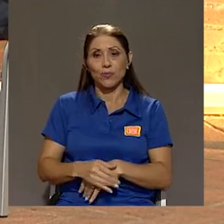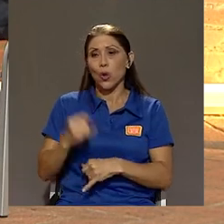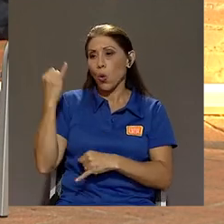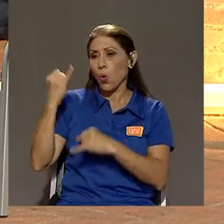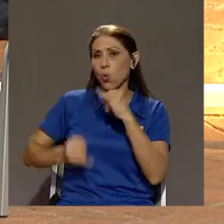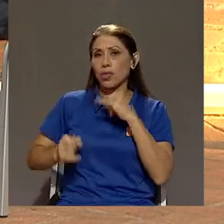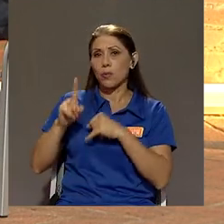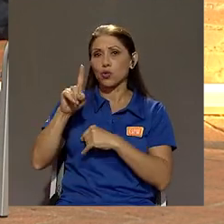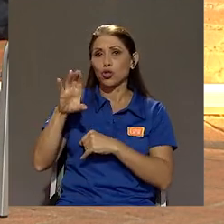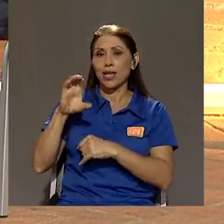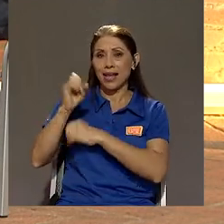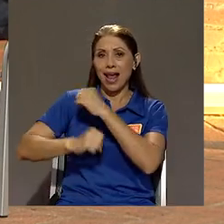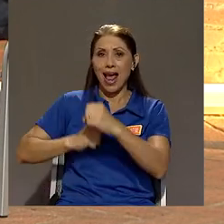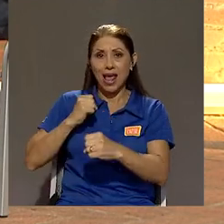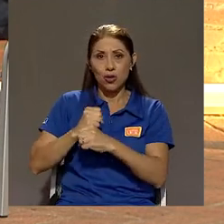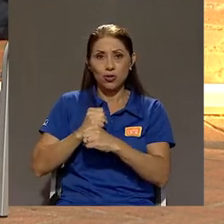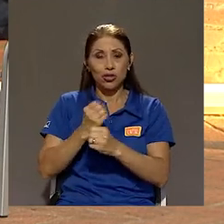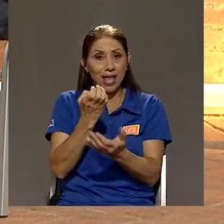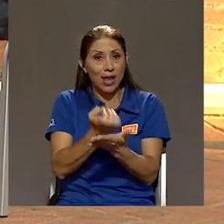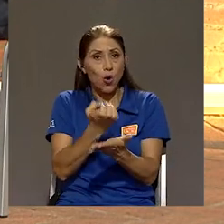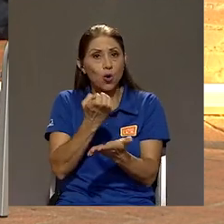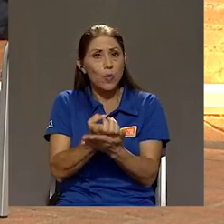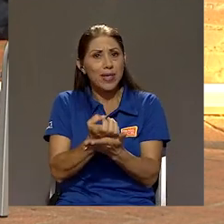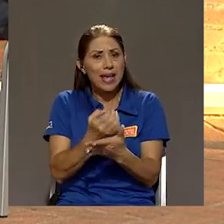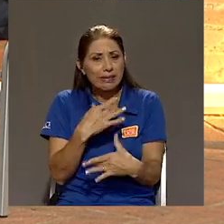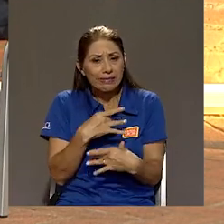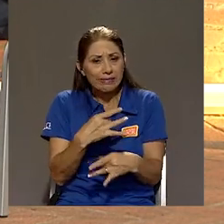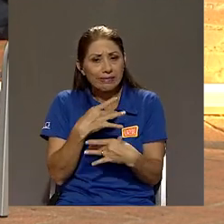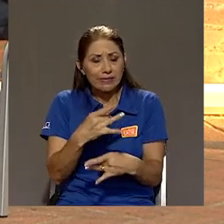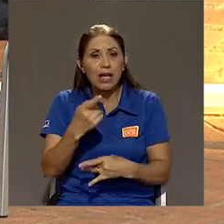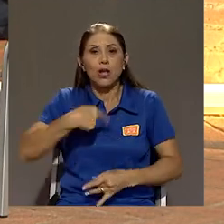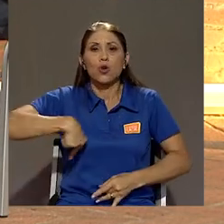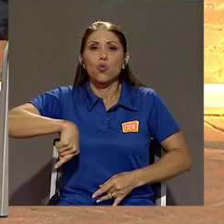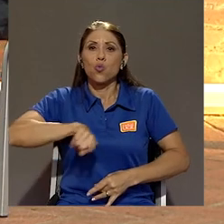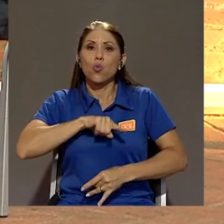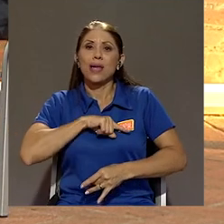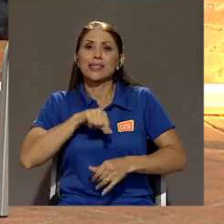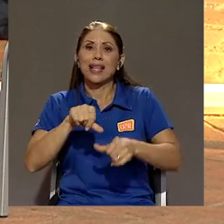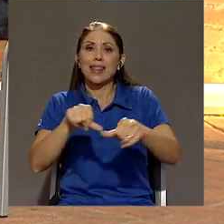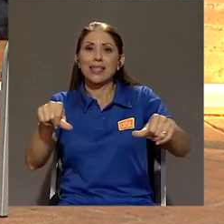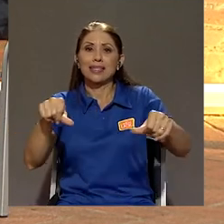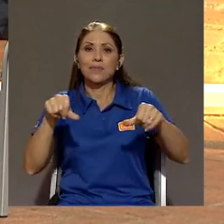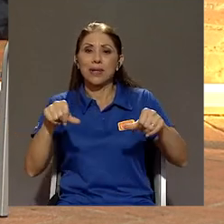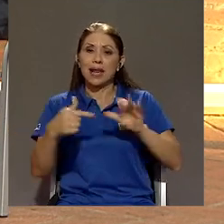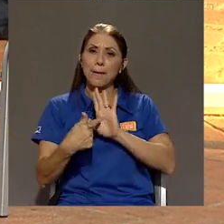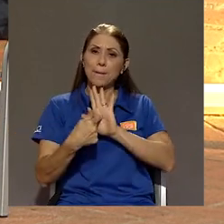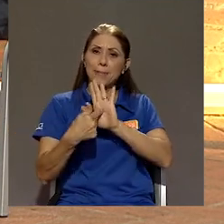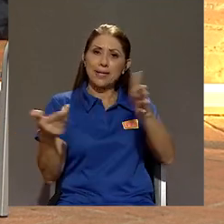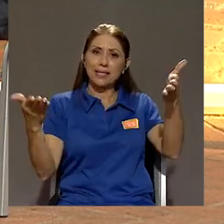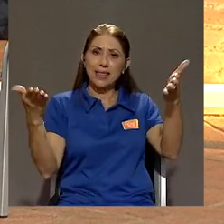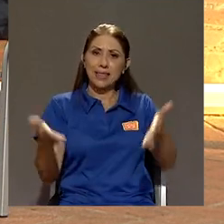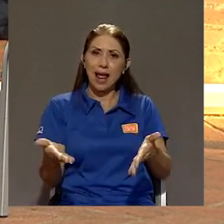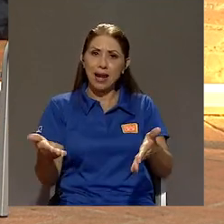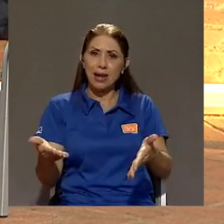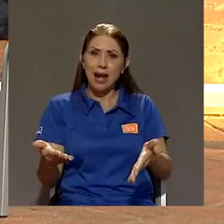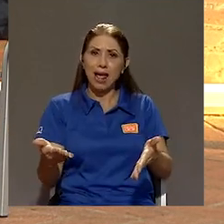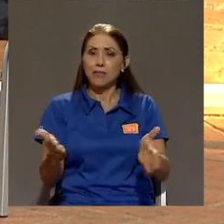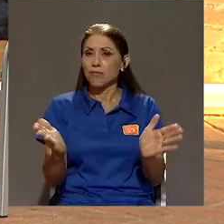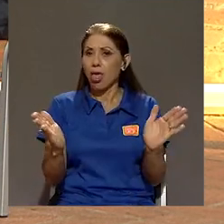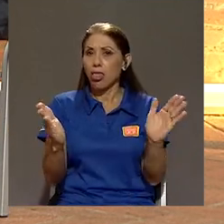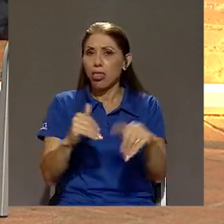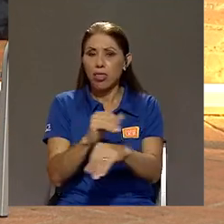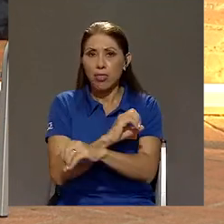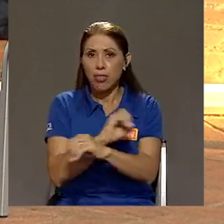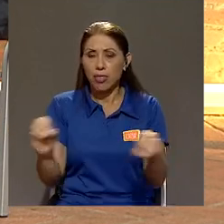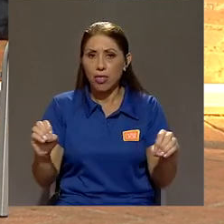muy grande en el último siglo por presentar nuestra disciplina como una disciplina absolutamente despojada de